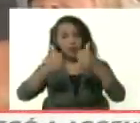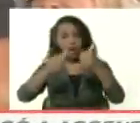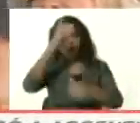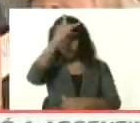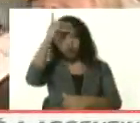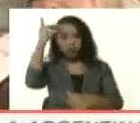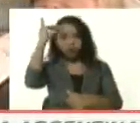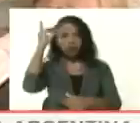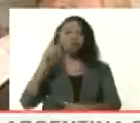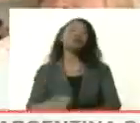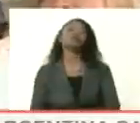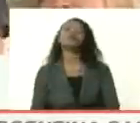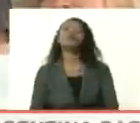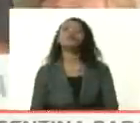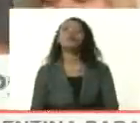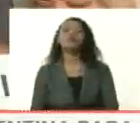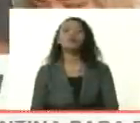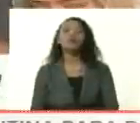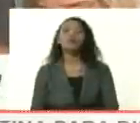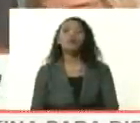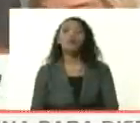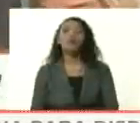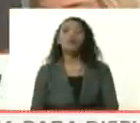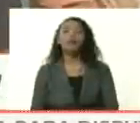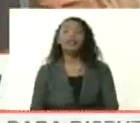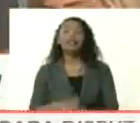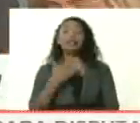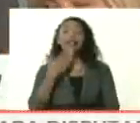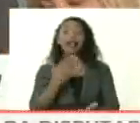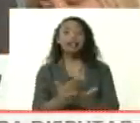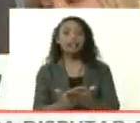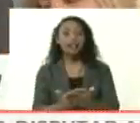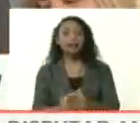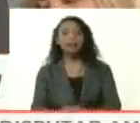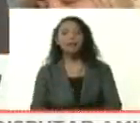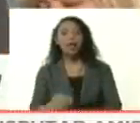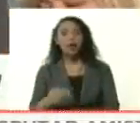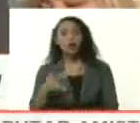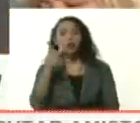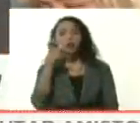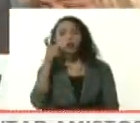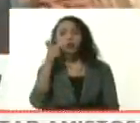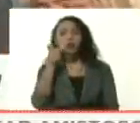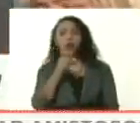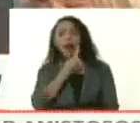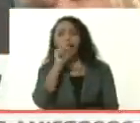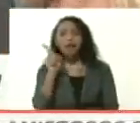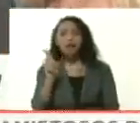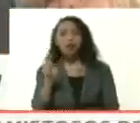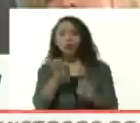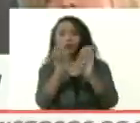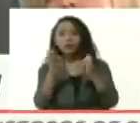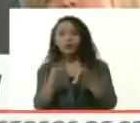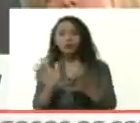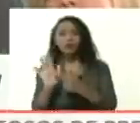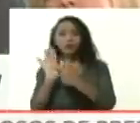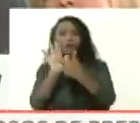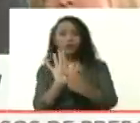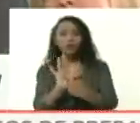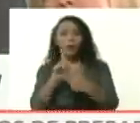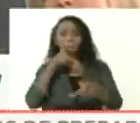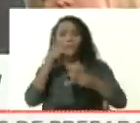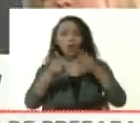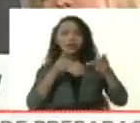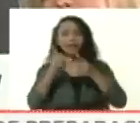Cabello. ¿Cómo está, Gladys? Bien, gracias. Se oye en el escenario actual político,